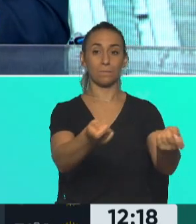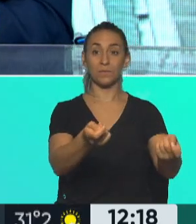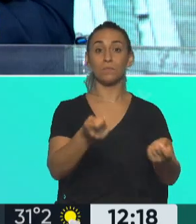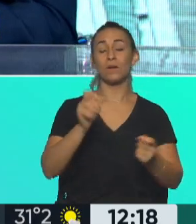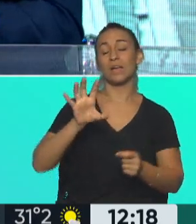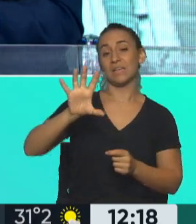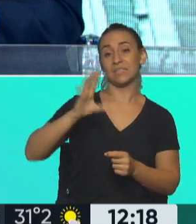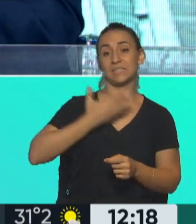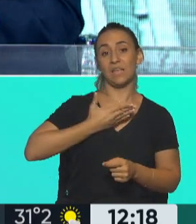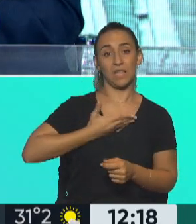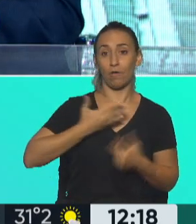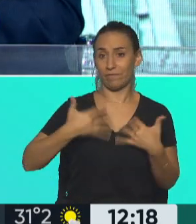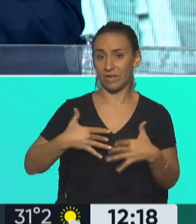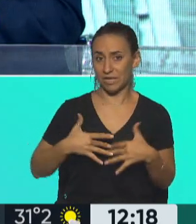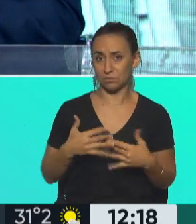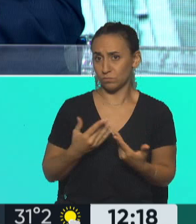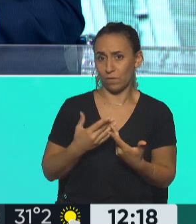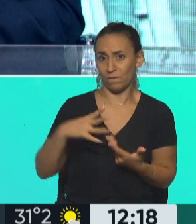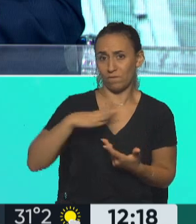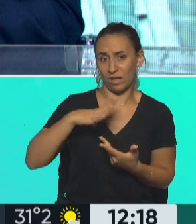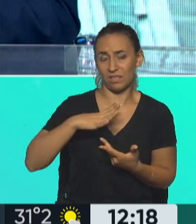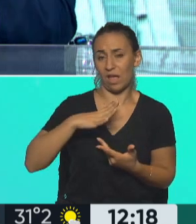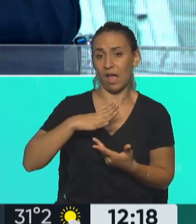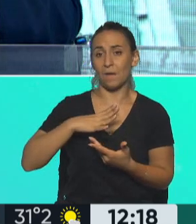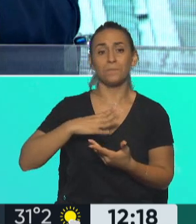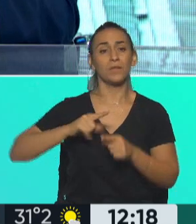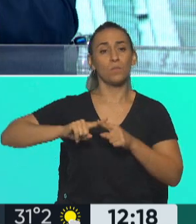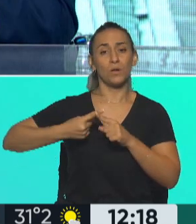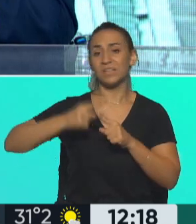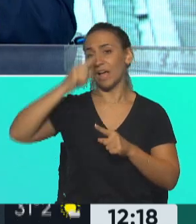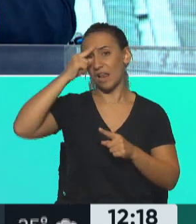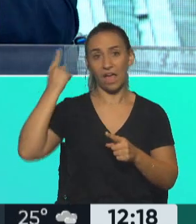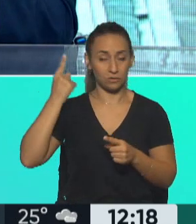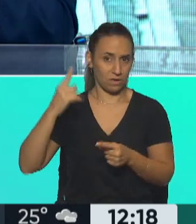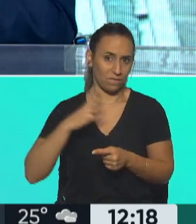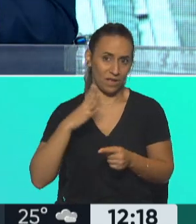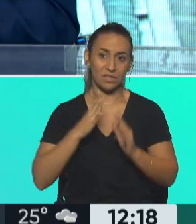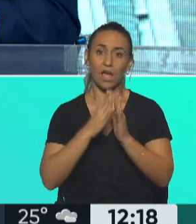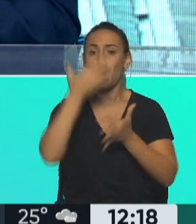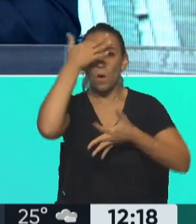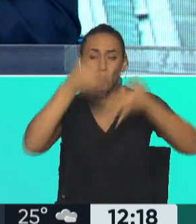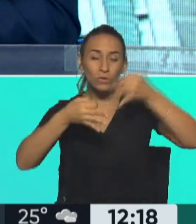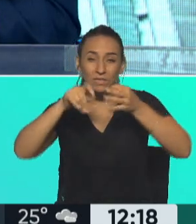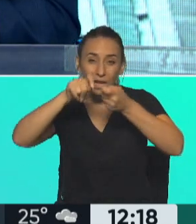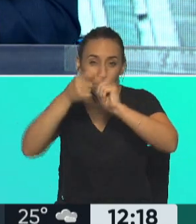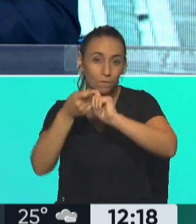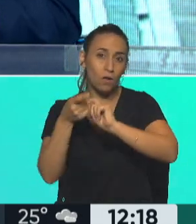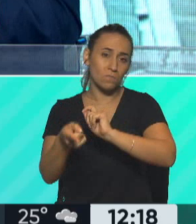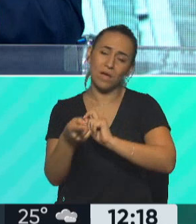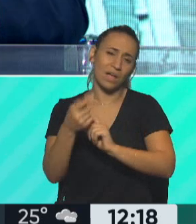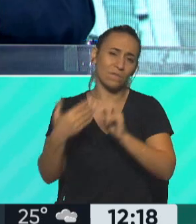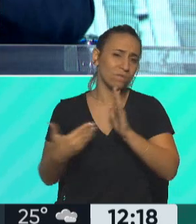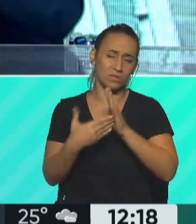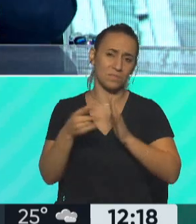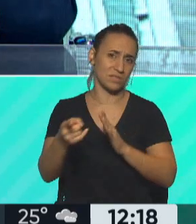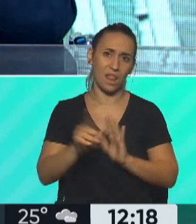también, bueno, hay una deuda muy grande de la política nacional. La reforma judicial es fundamental, la necesidad